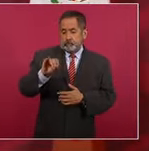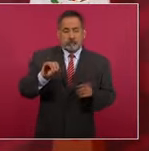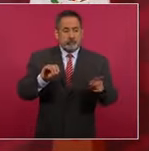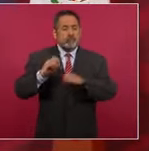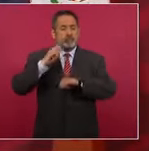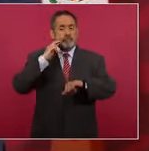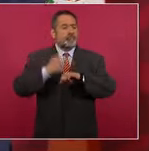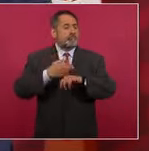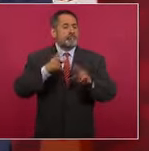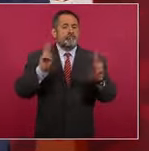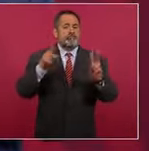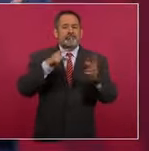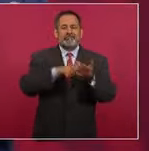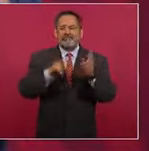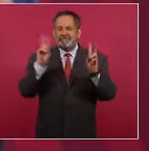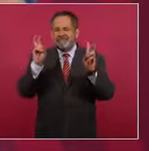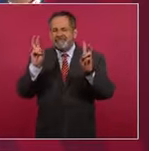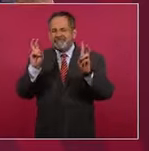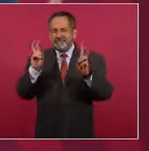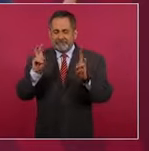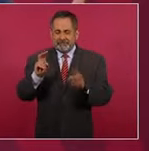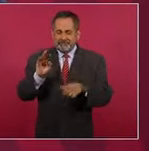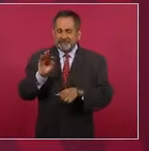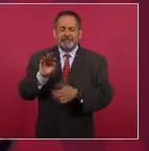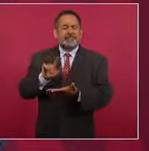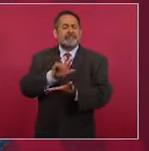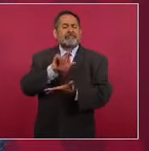a favor de la mal llamada reforma educativa,